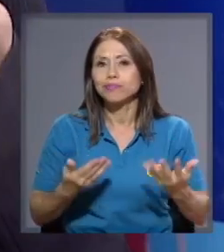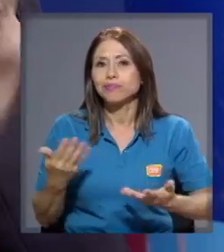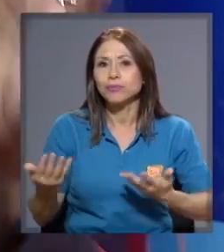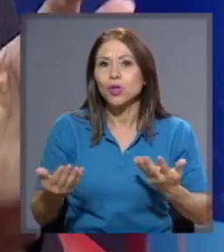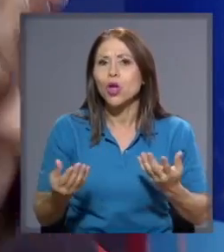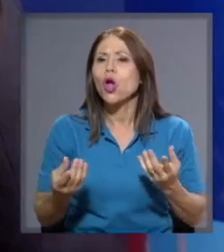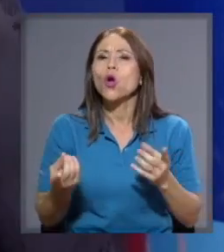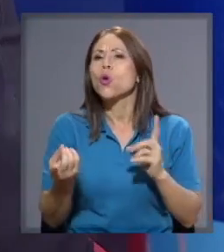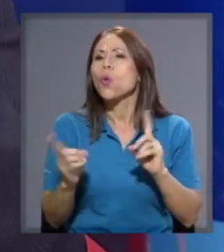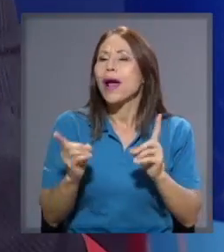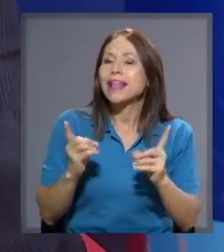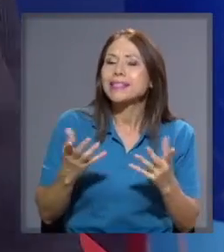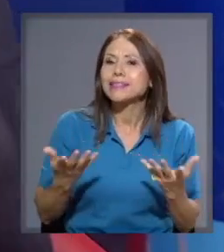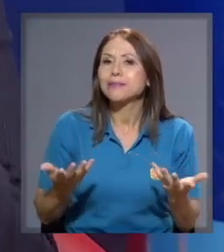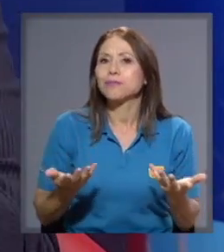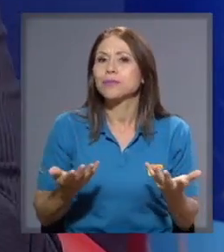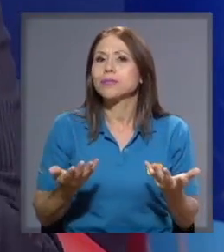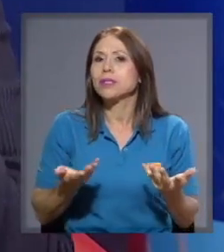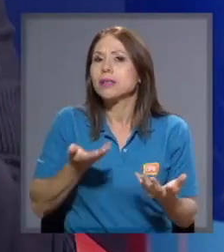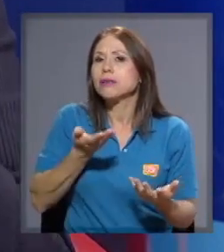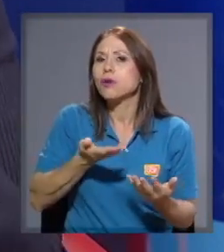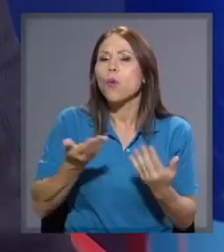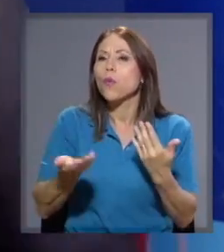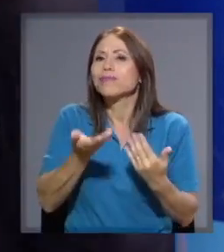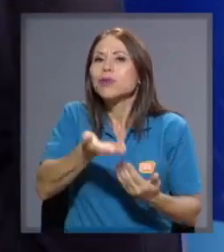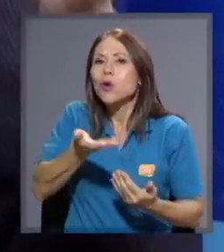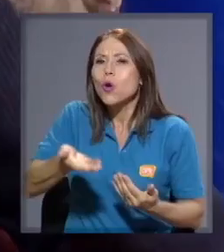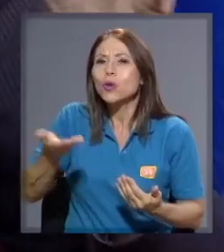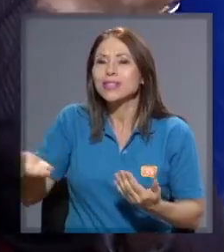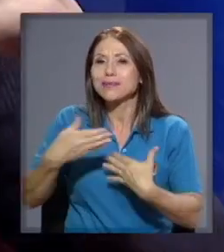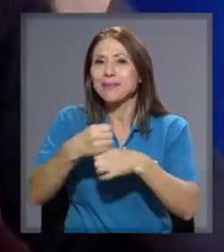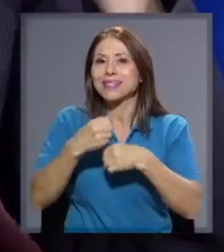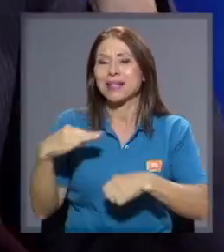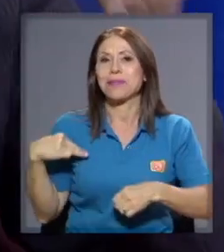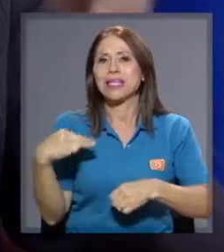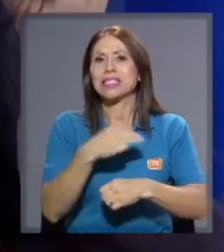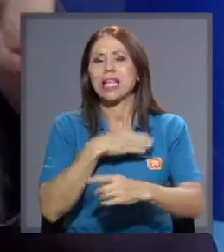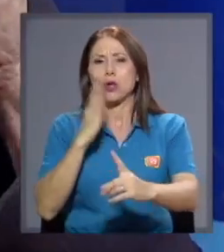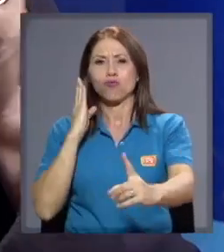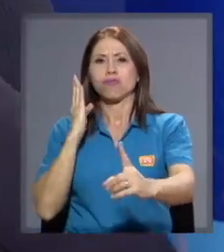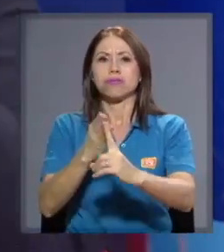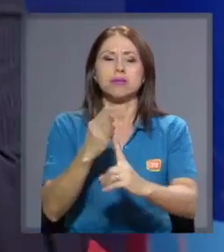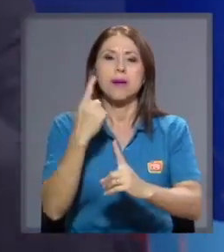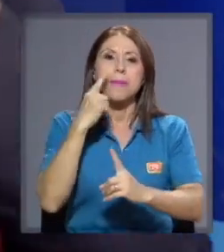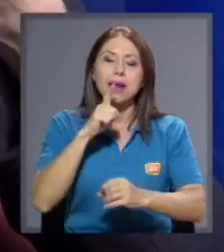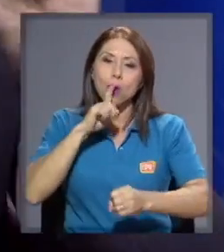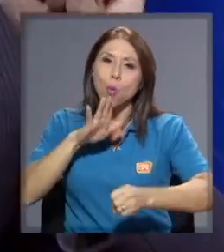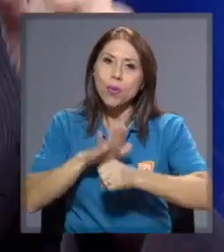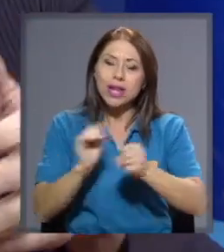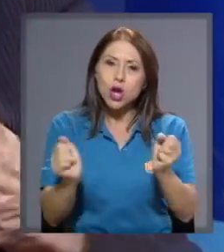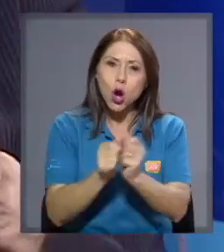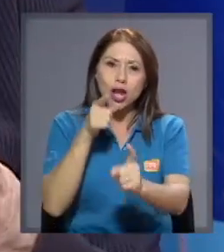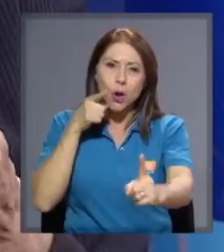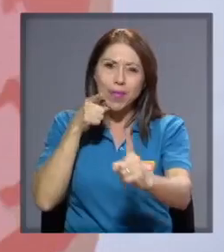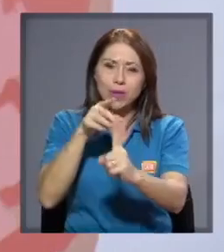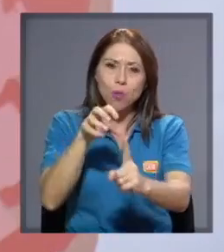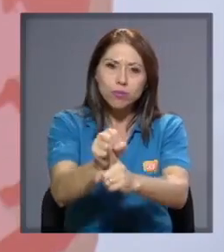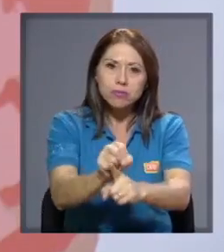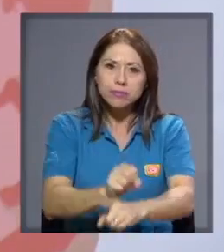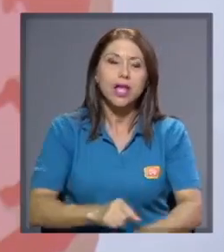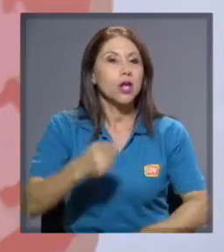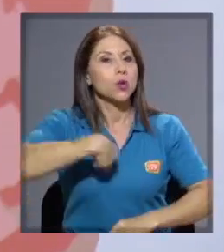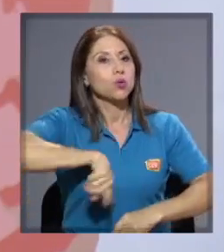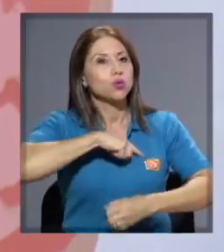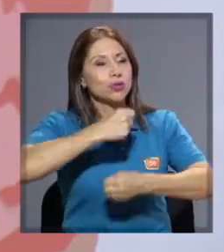y señalamientos directos va a ser el ministerio para que realmente se pueda cumplir con ese gran objetivo que usted señor estamos